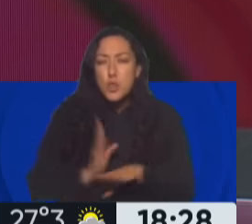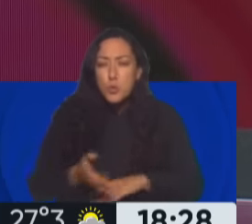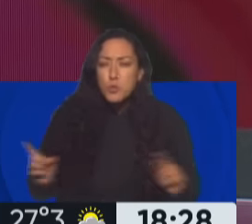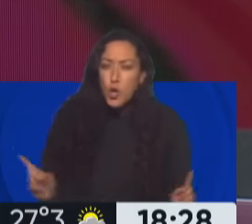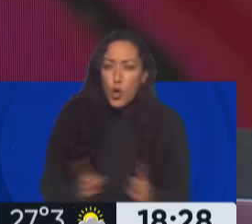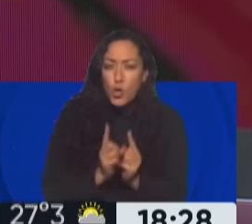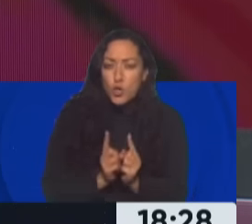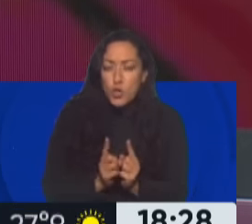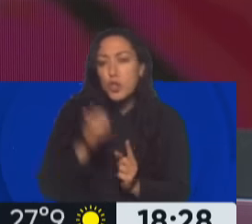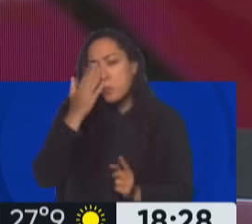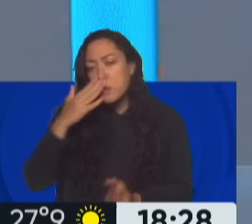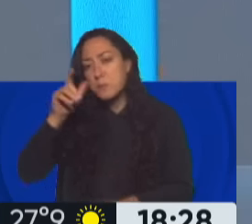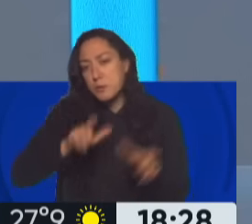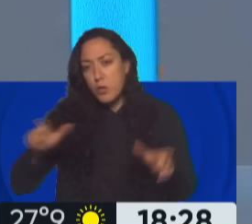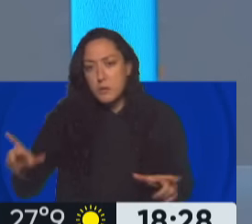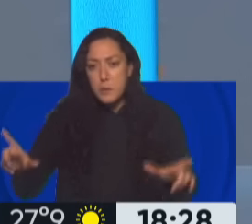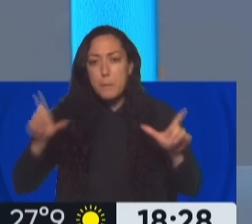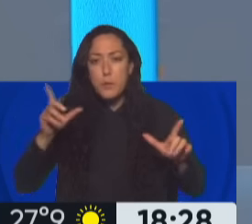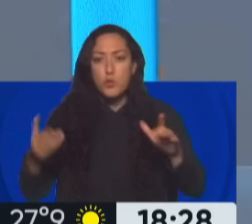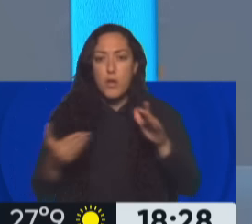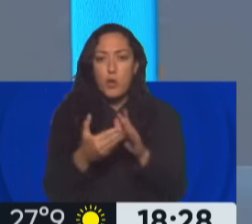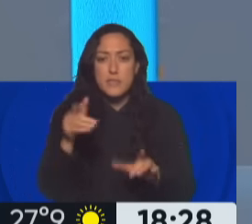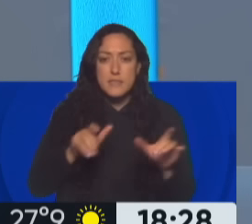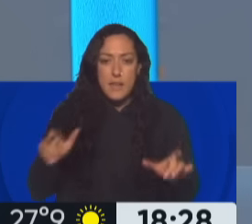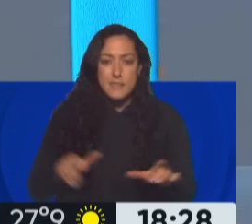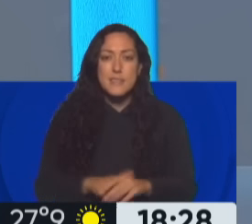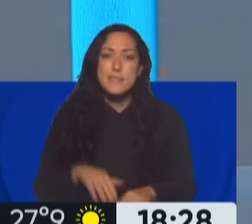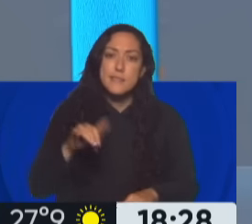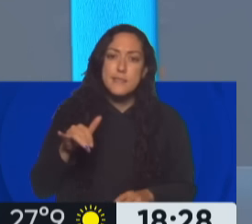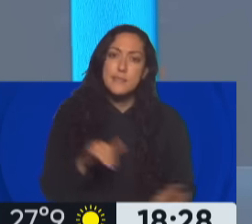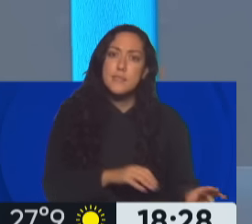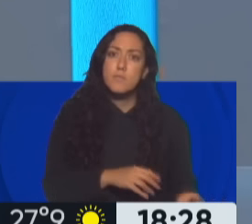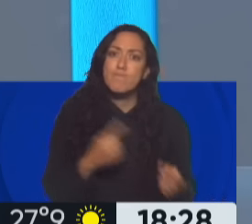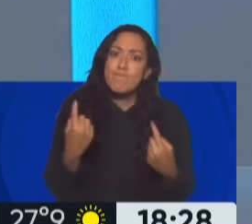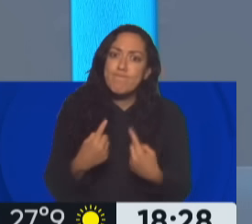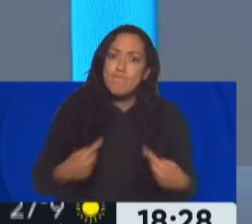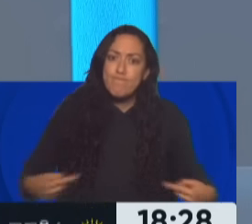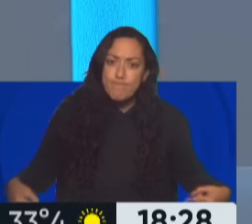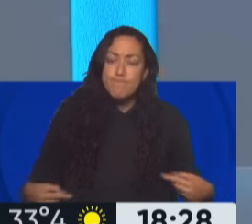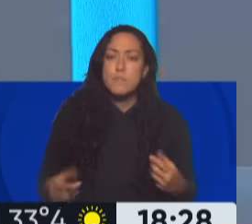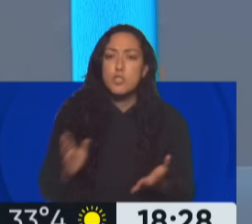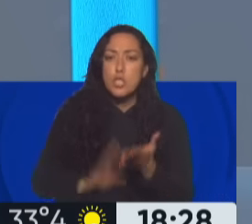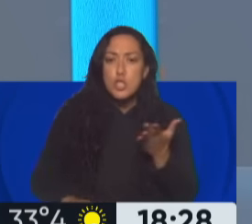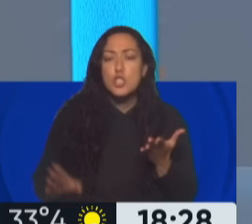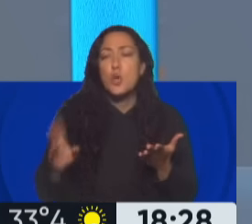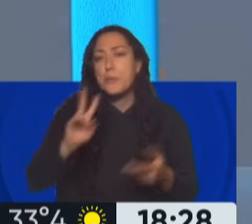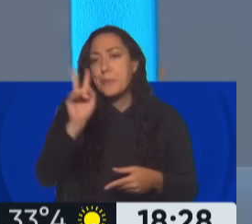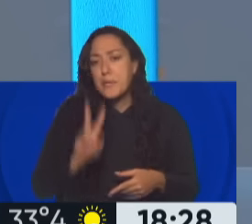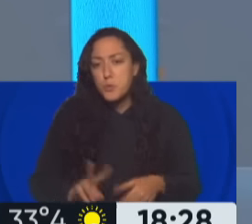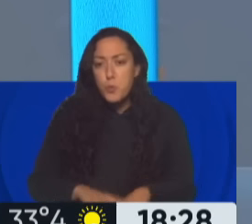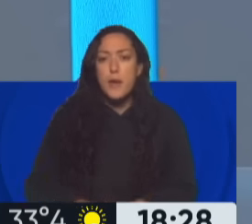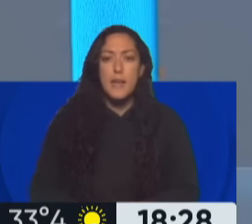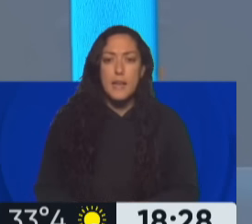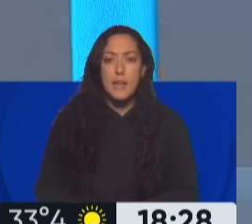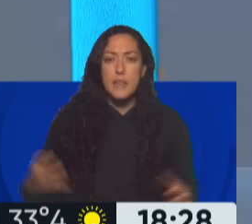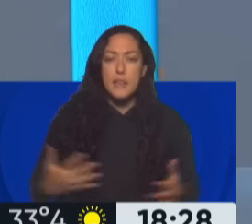ver a los protagonistas. Sí, así es. Bueno, varias cosas para decir de todo lo que ha pasado en materia en Venezuela en estos